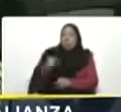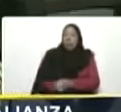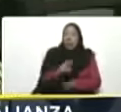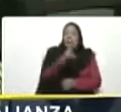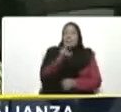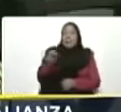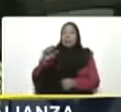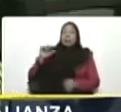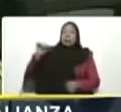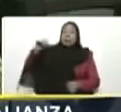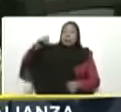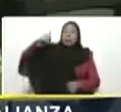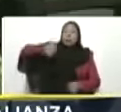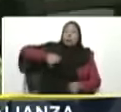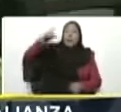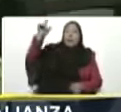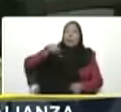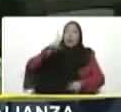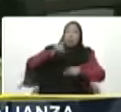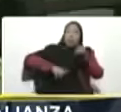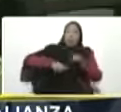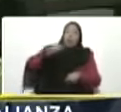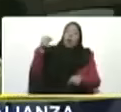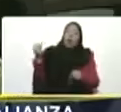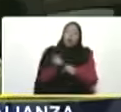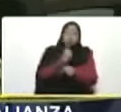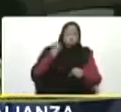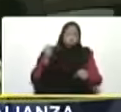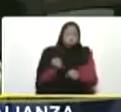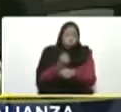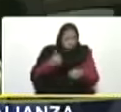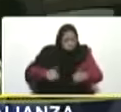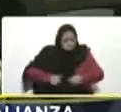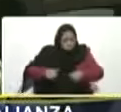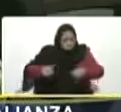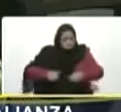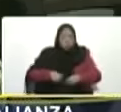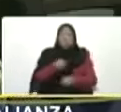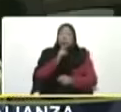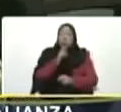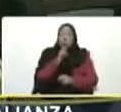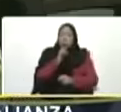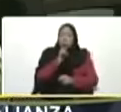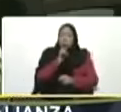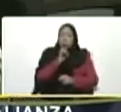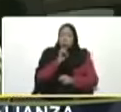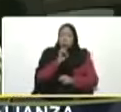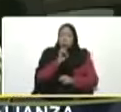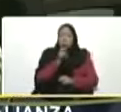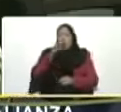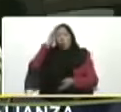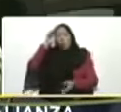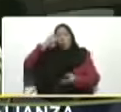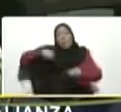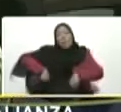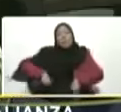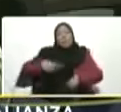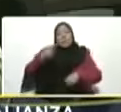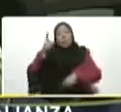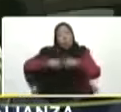años. A punto de trabajo, esfuerzo, a pulso. ¿Se acuerdan cuando tuvimos la